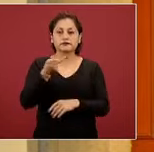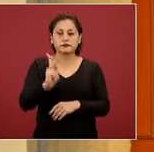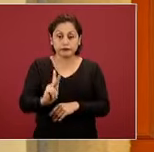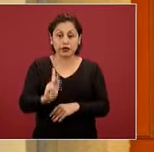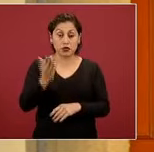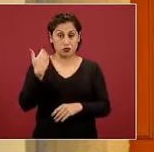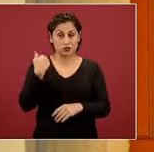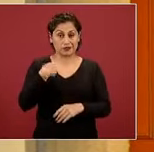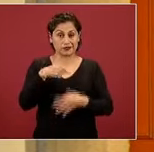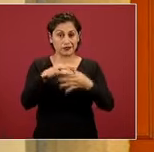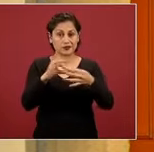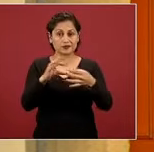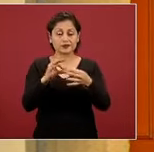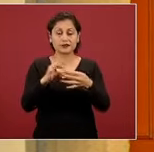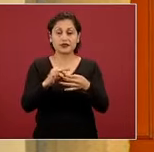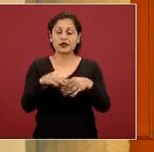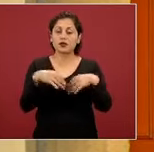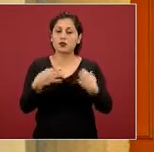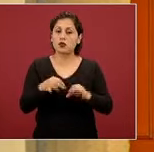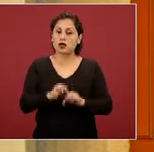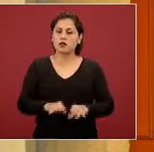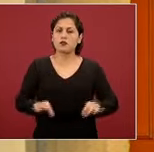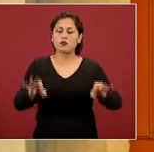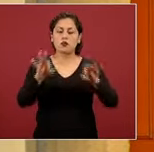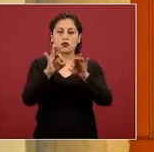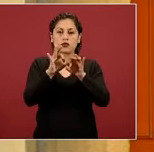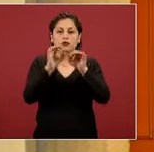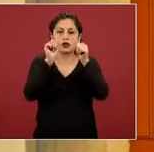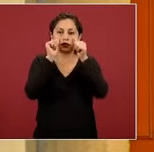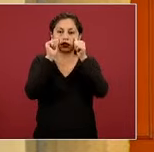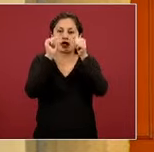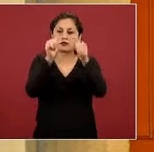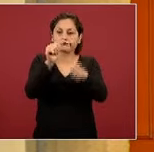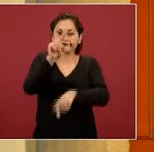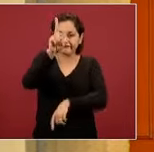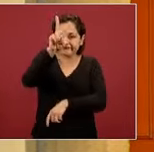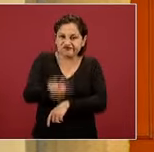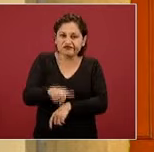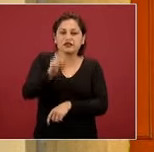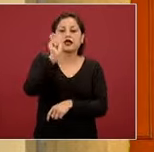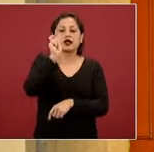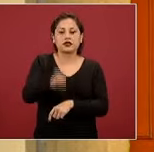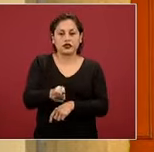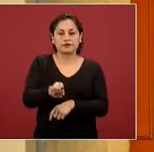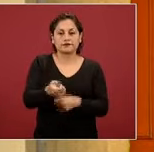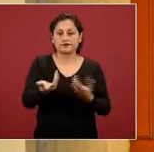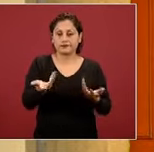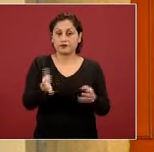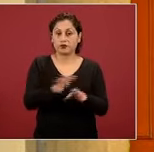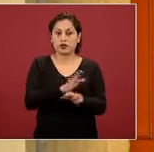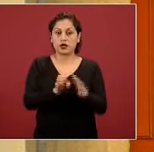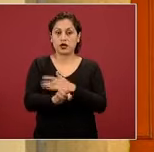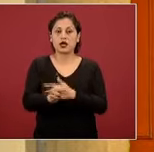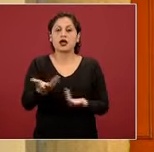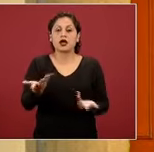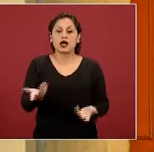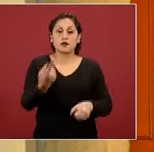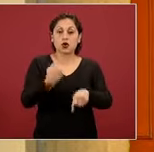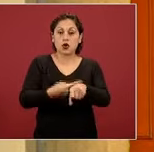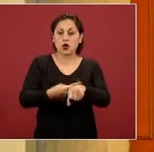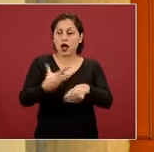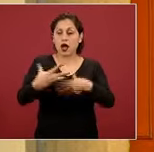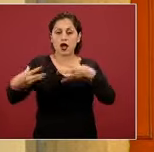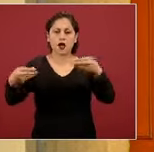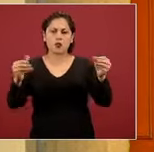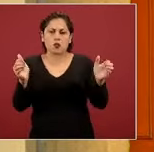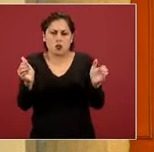es importantísima tenerla siempre centrada en la realidad. Uno puede lograr controlar una epidemia pequeña,